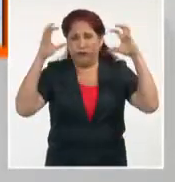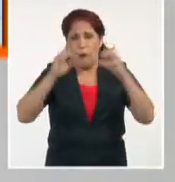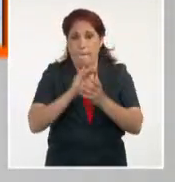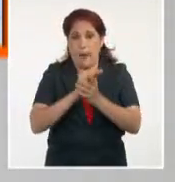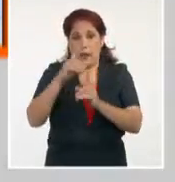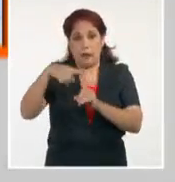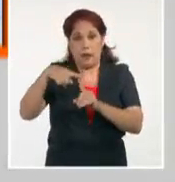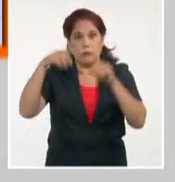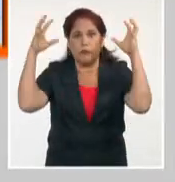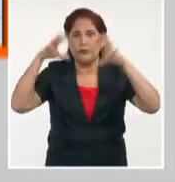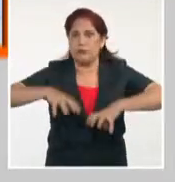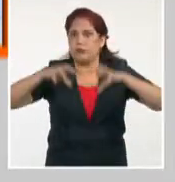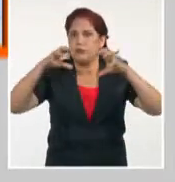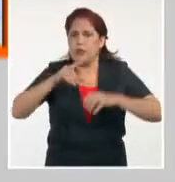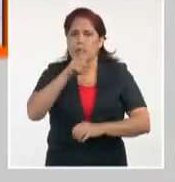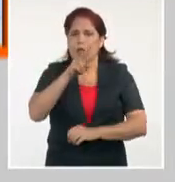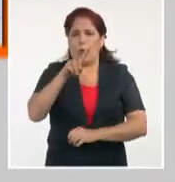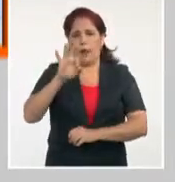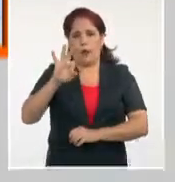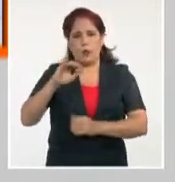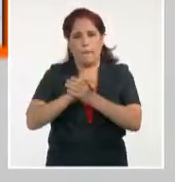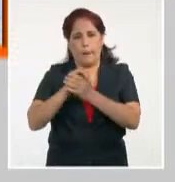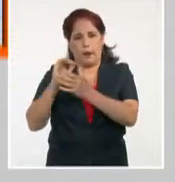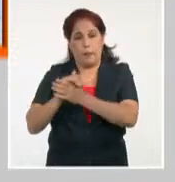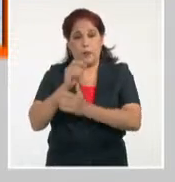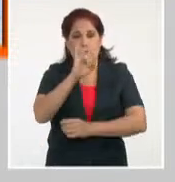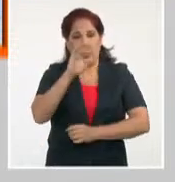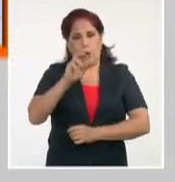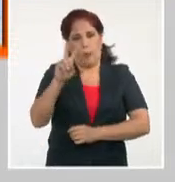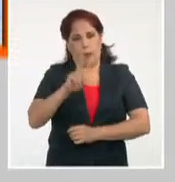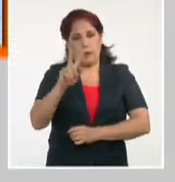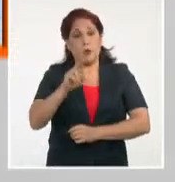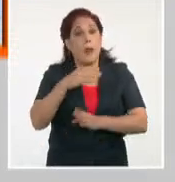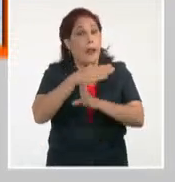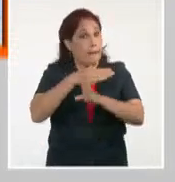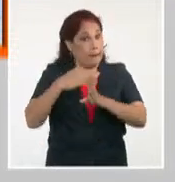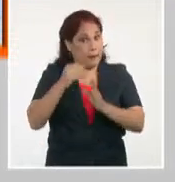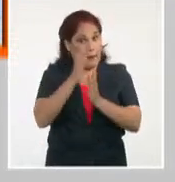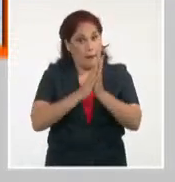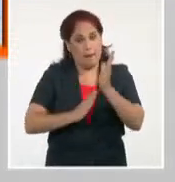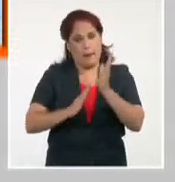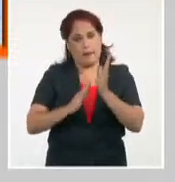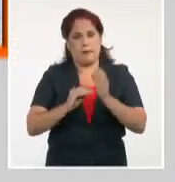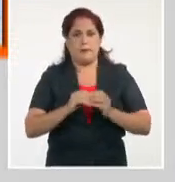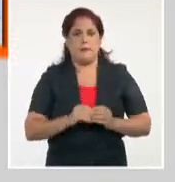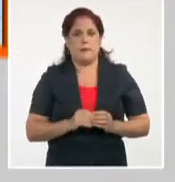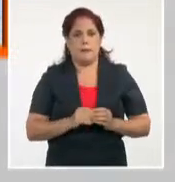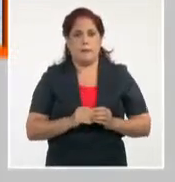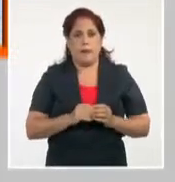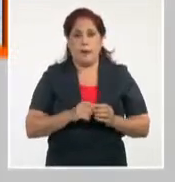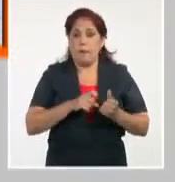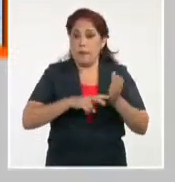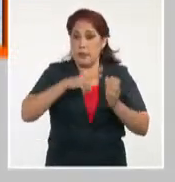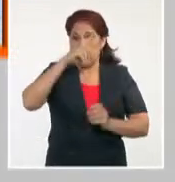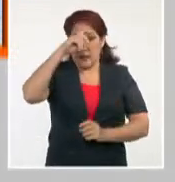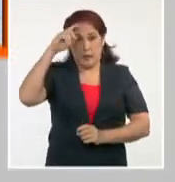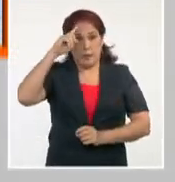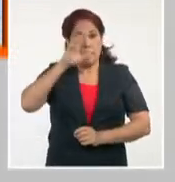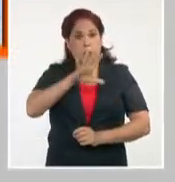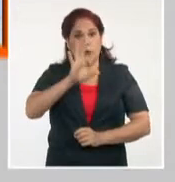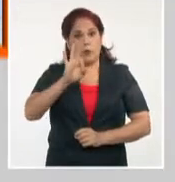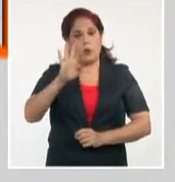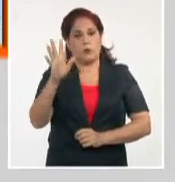llovió 128 milímetros, el 72% de la media del mes. En Santi Espíritu el